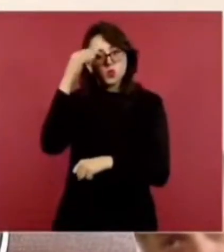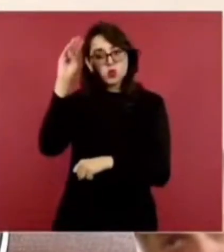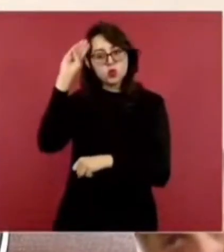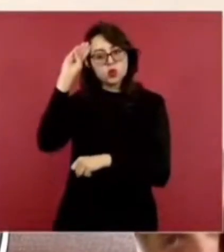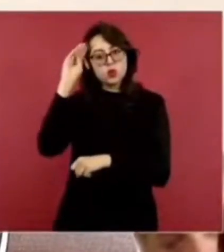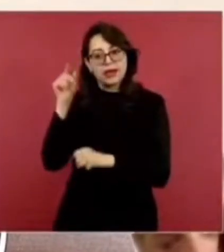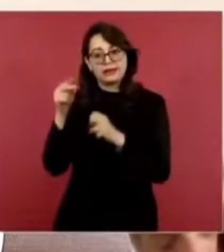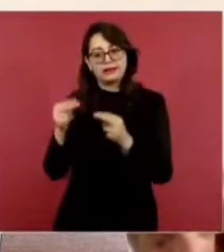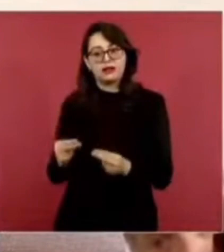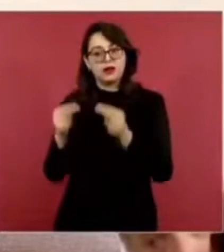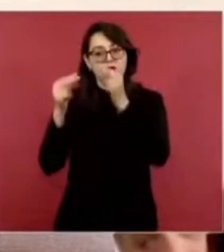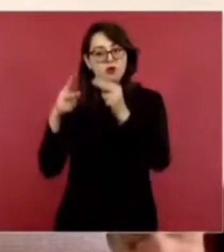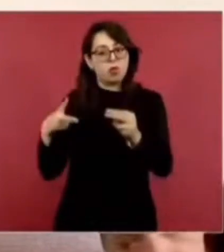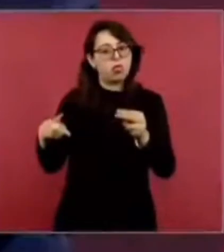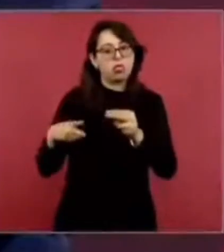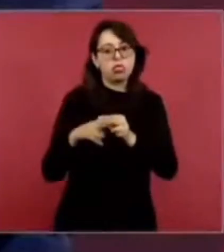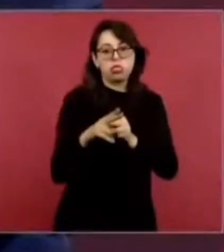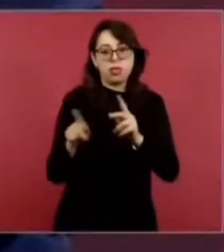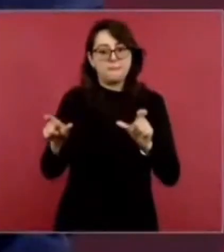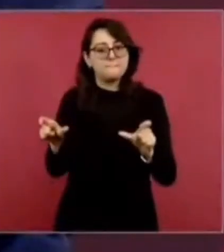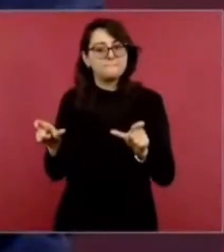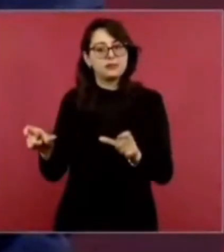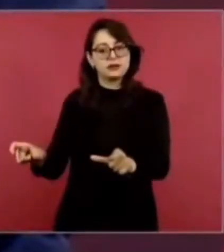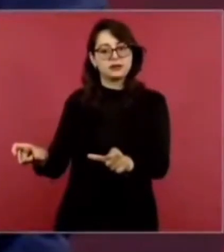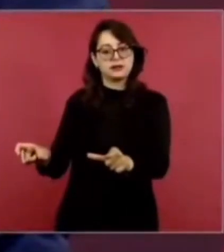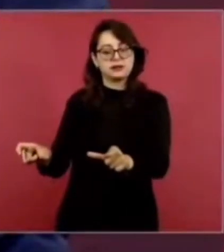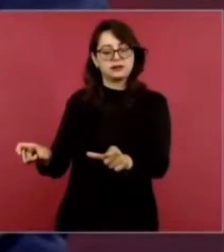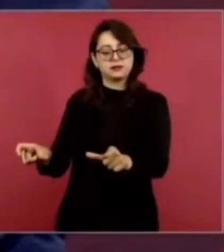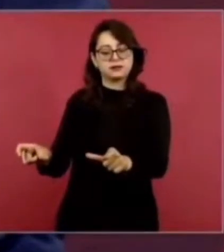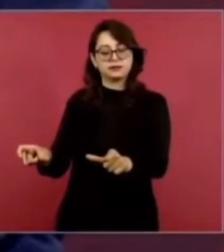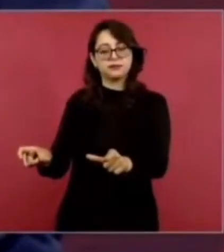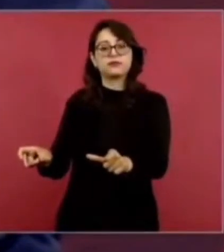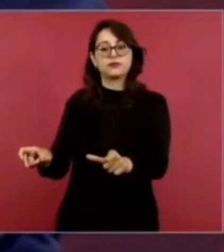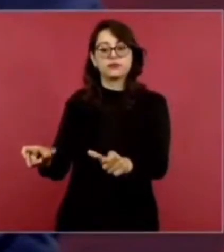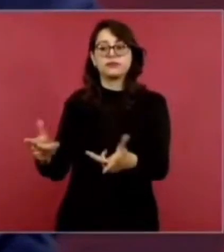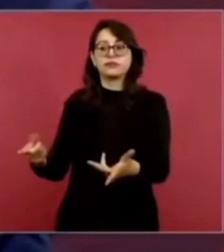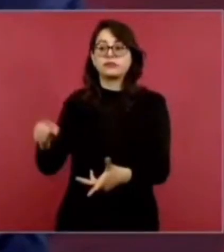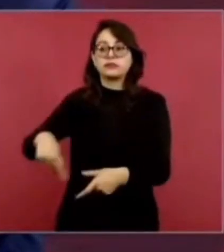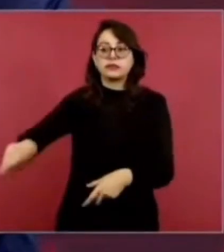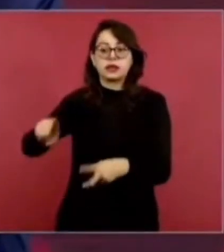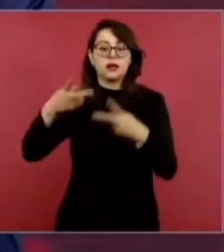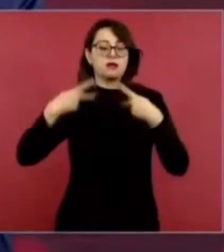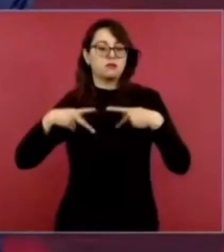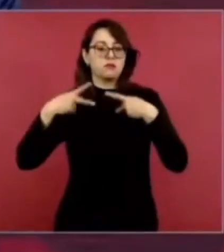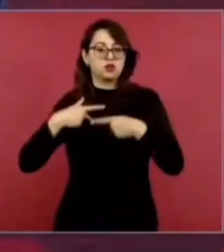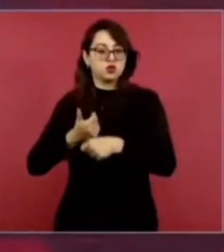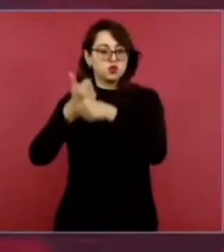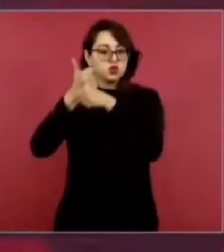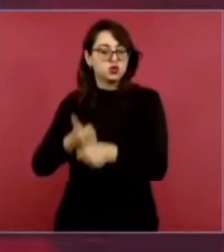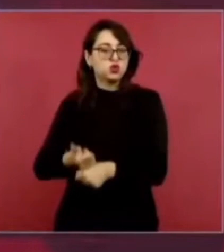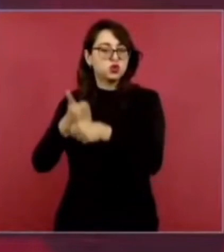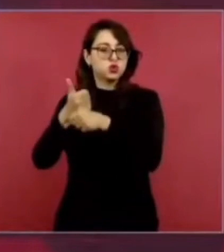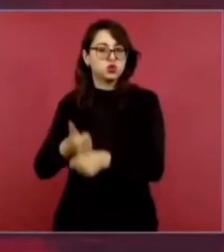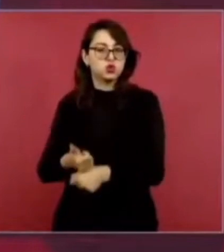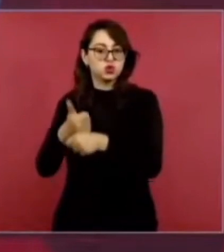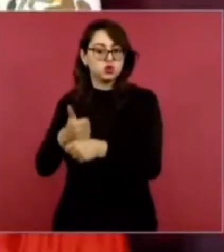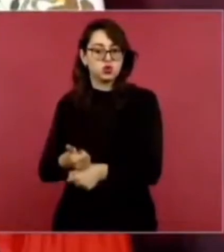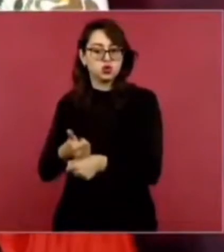afecta mucho a la población, independientemente de las diferencias. Lo hemos dicho